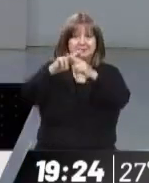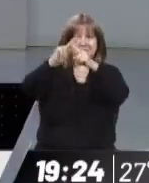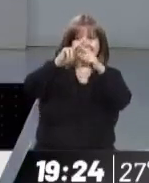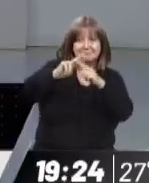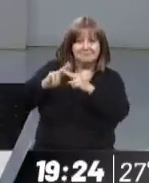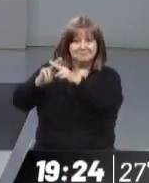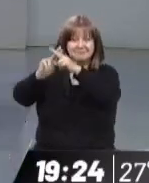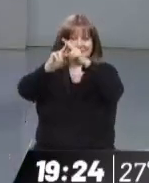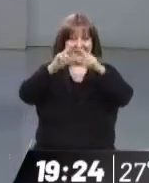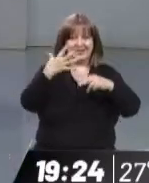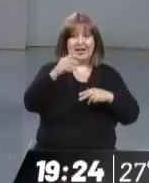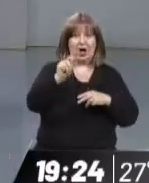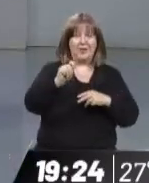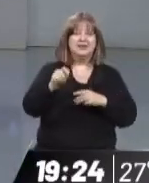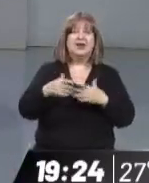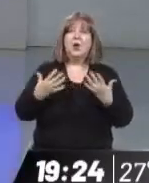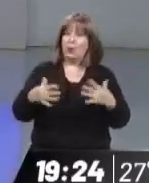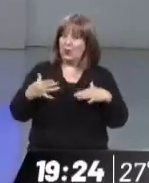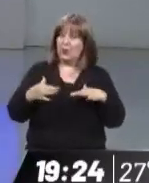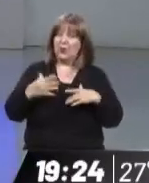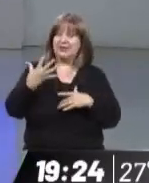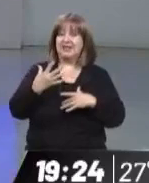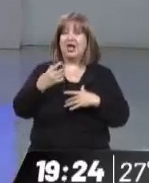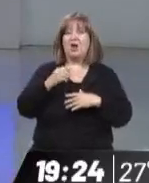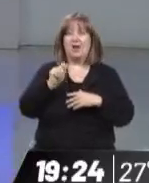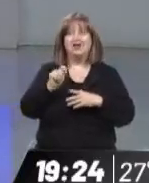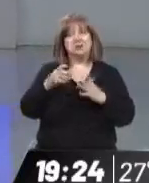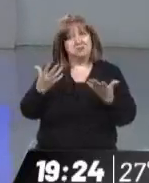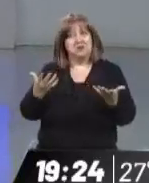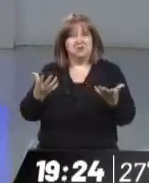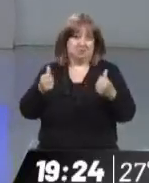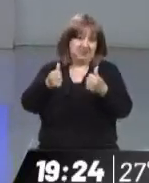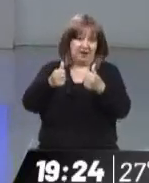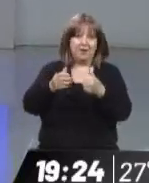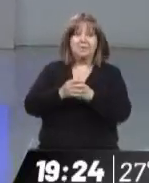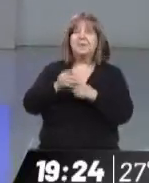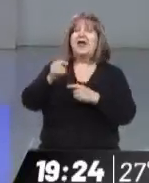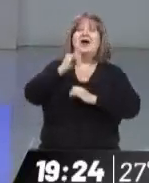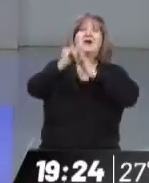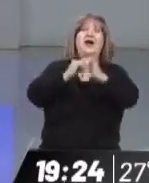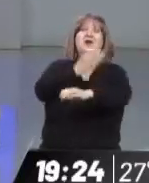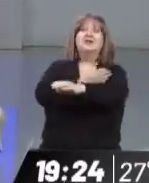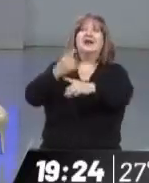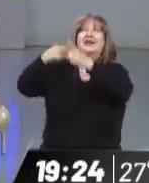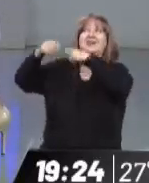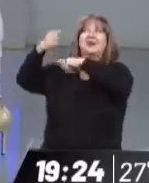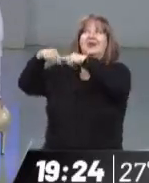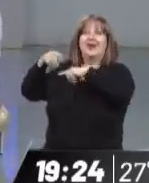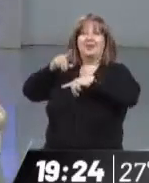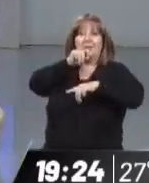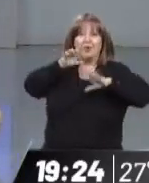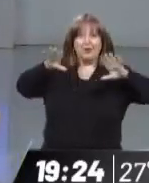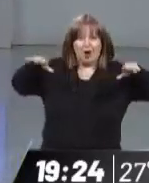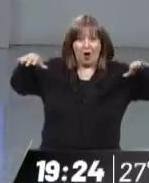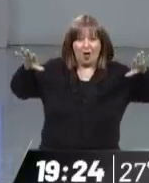Bien, bueno, ahí está, ¿no? Todos los datos que hay que saber y cuánto tiempo también va a llevar esta restauración. Claro. Bueno, vamos a repasar un poco de la historia del